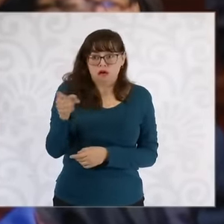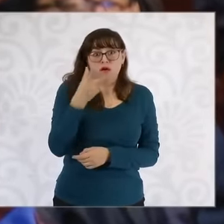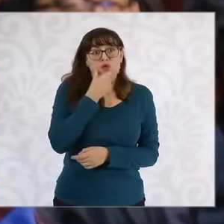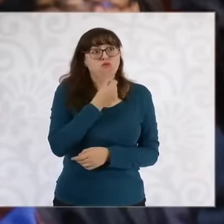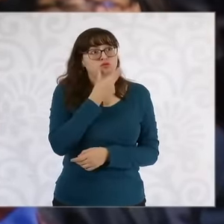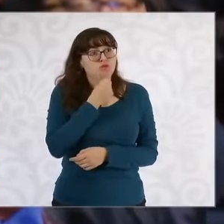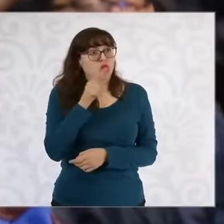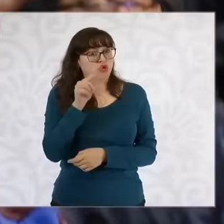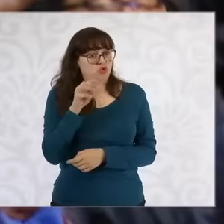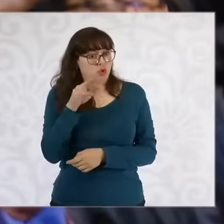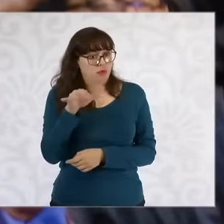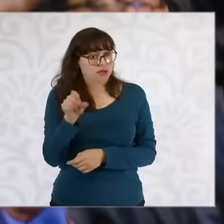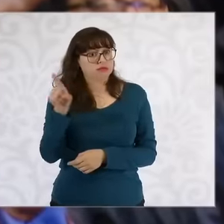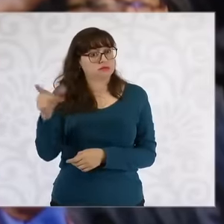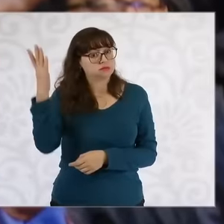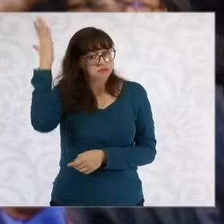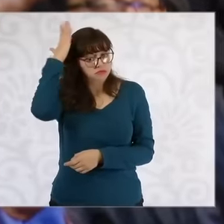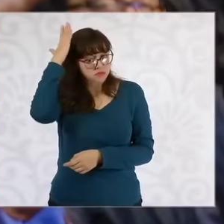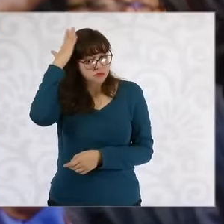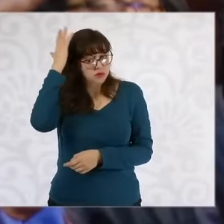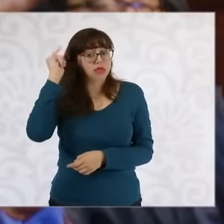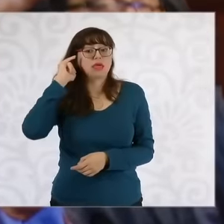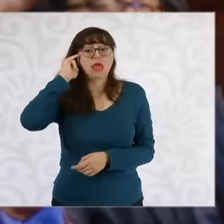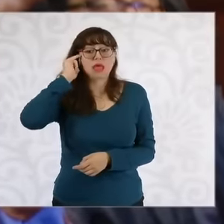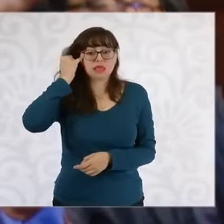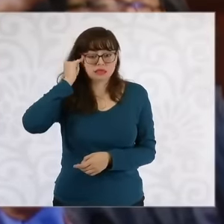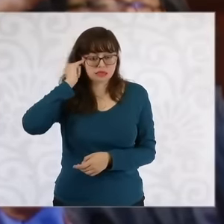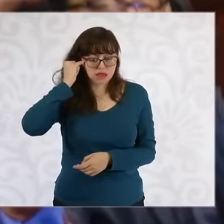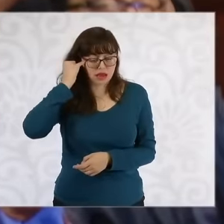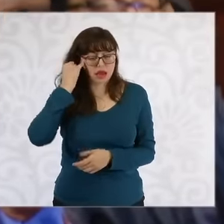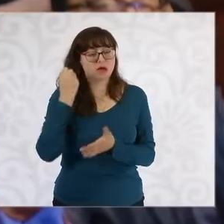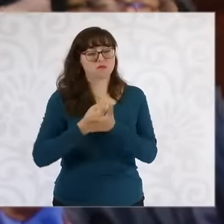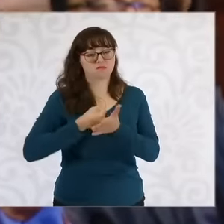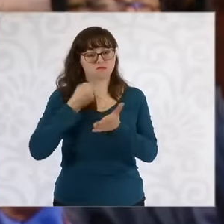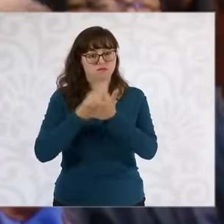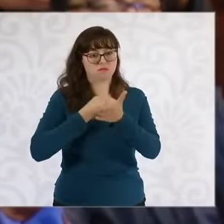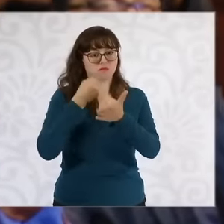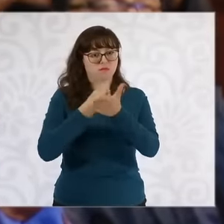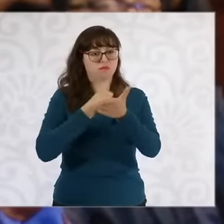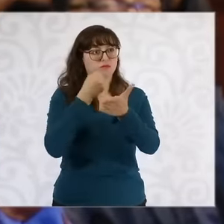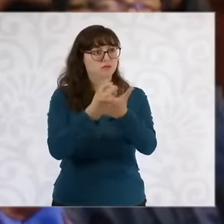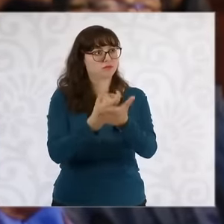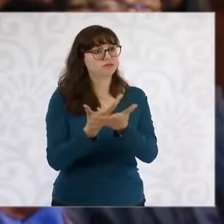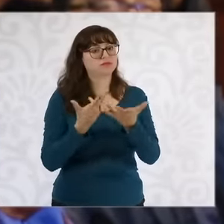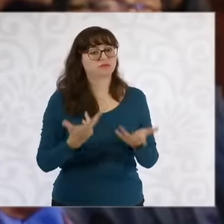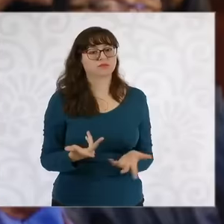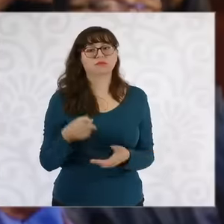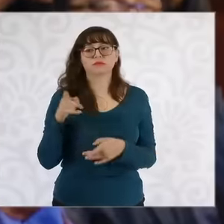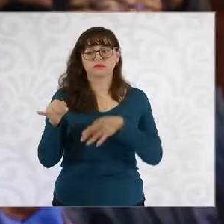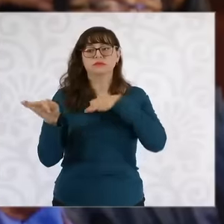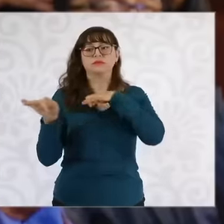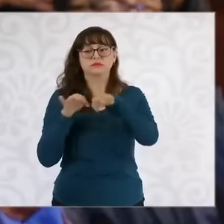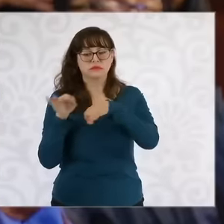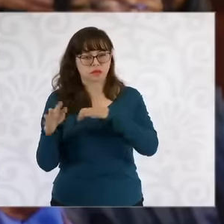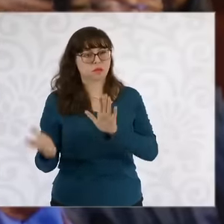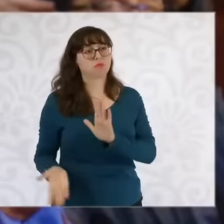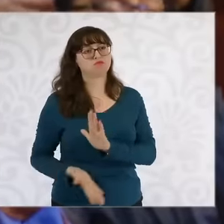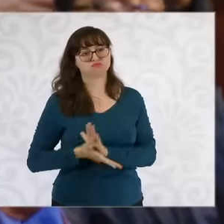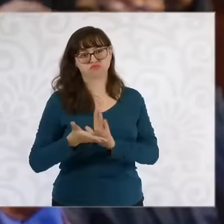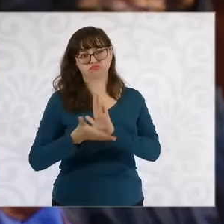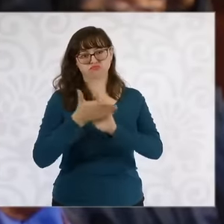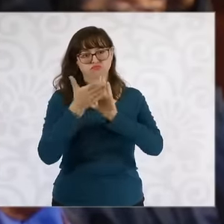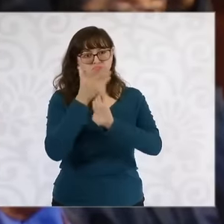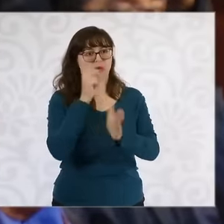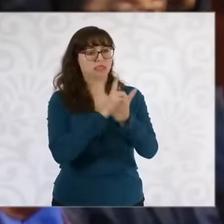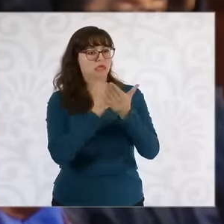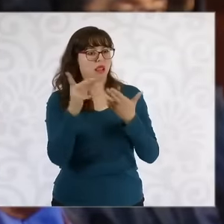Mandujano es un líder social de nuestra comunidad indígena Otomi. de oficio albañil y defensor de